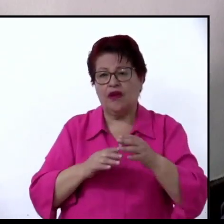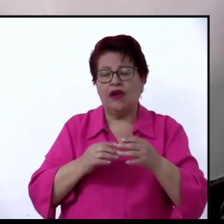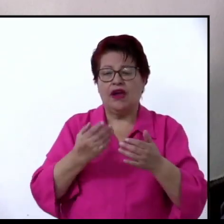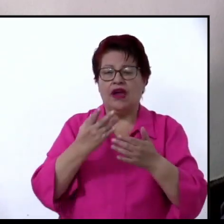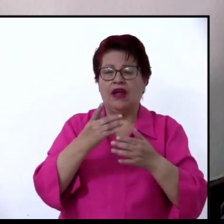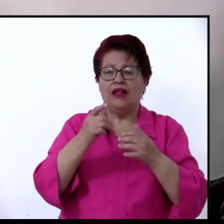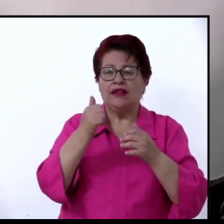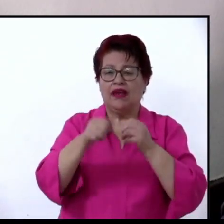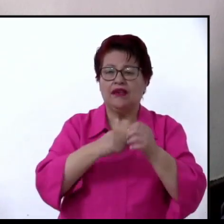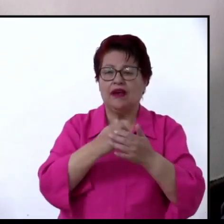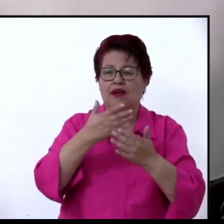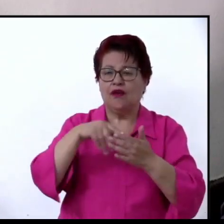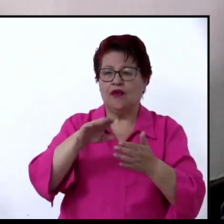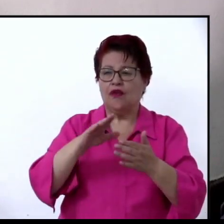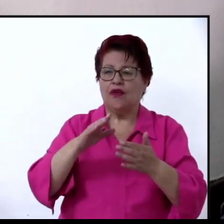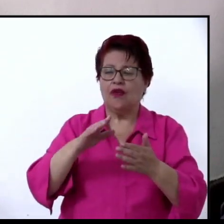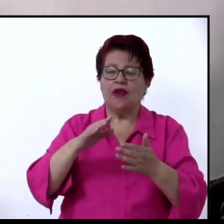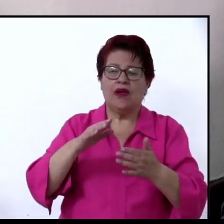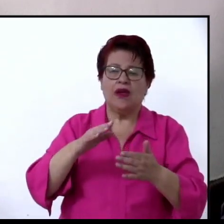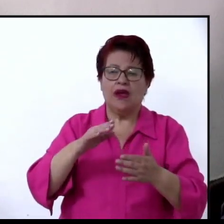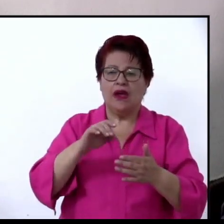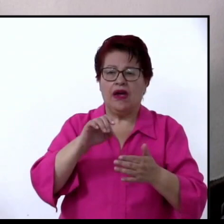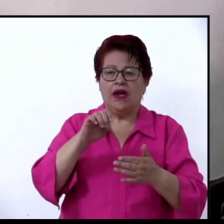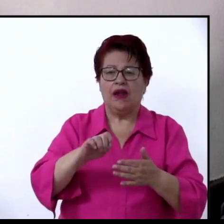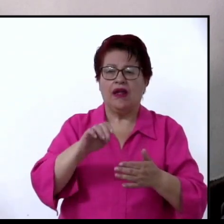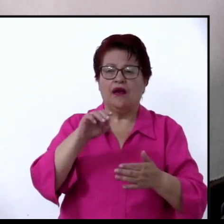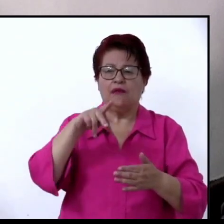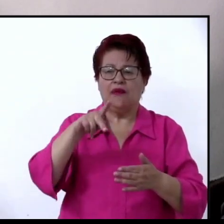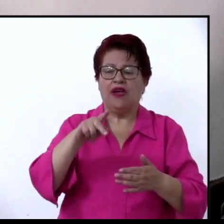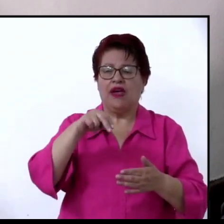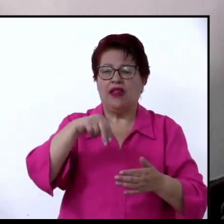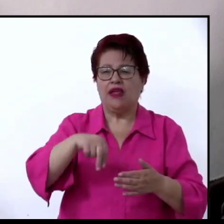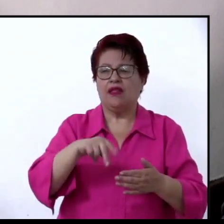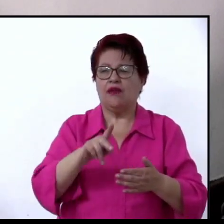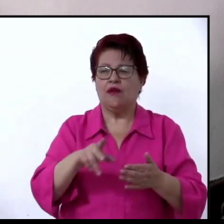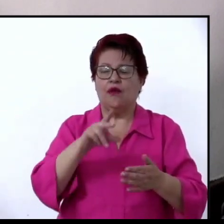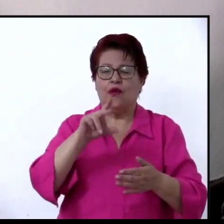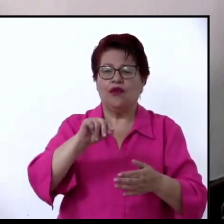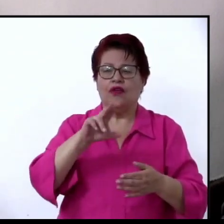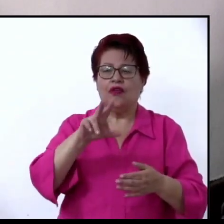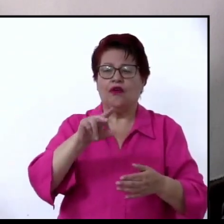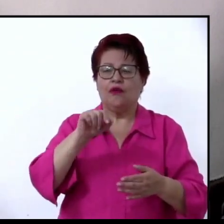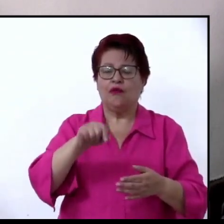sexenio del expresidente Enrique Peña Nieto, el salario mínimo era de